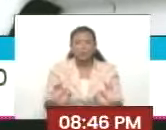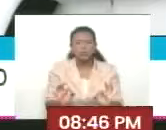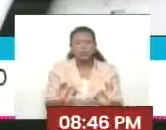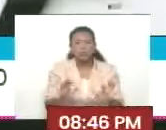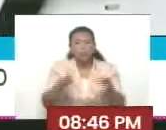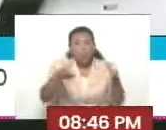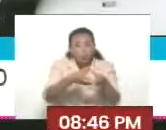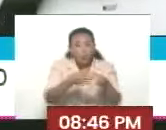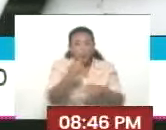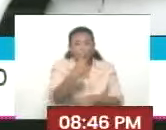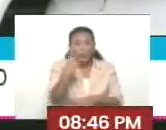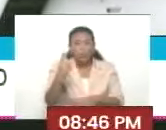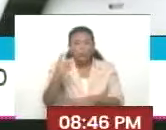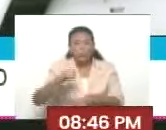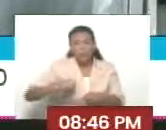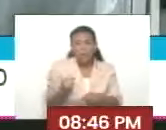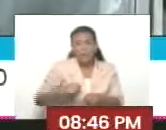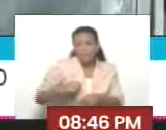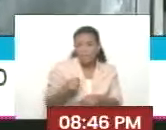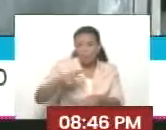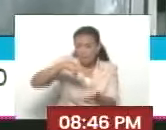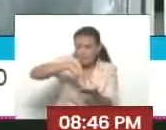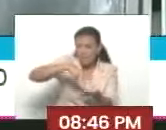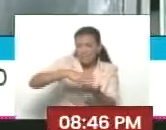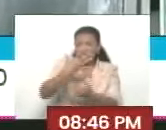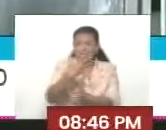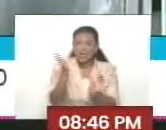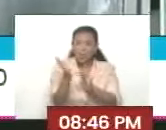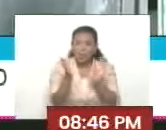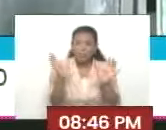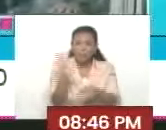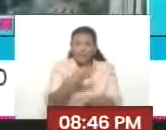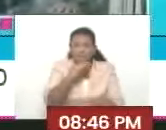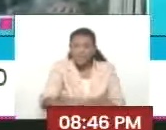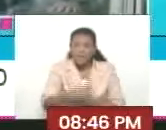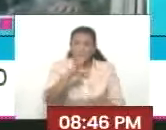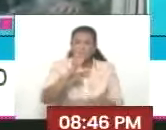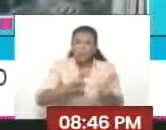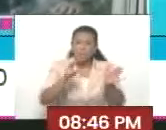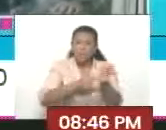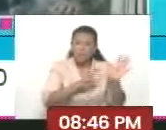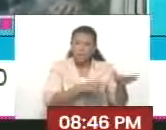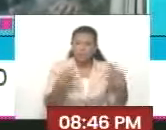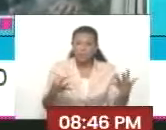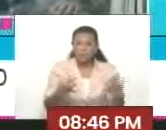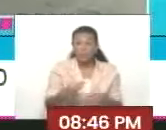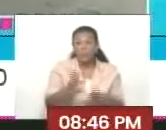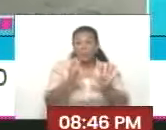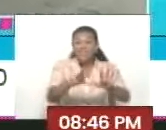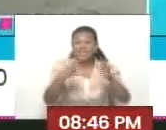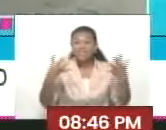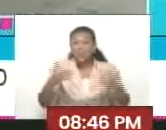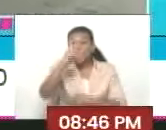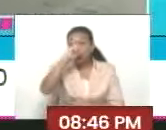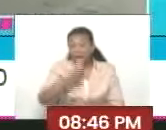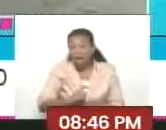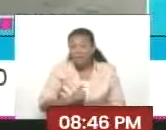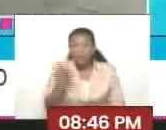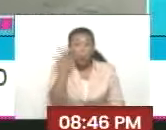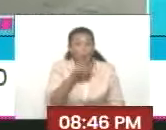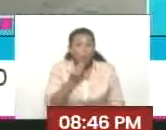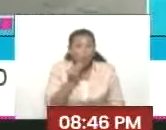de la Corte 1-1 Espoli Miranda. Nos graduamos el 5 de diciembre del 2018. Me gradué con 19 años. Ajá.